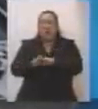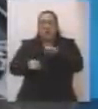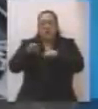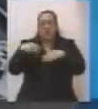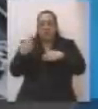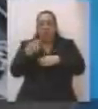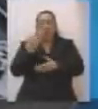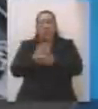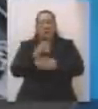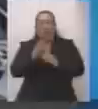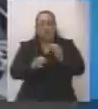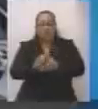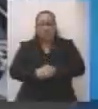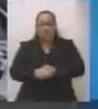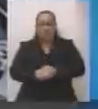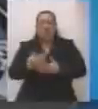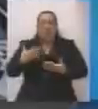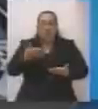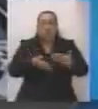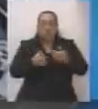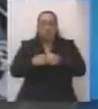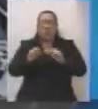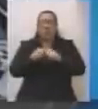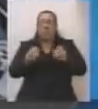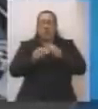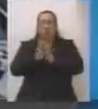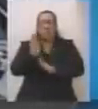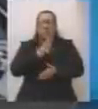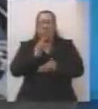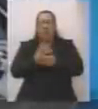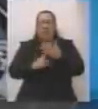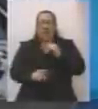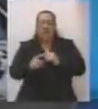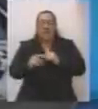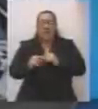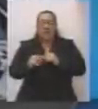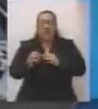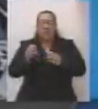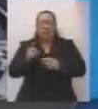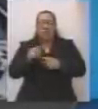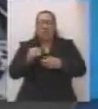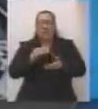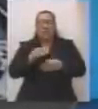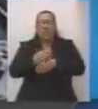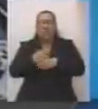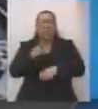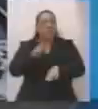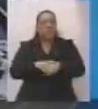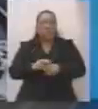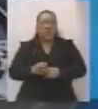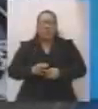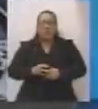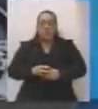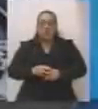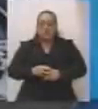de la globalización, contribuyendo a romper o superar las barreras que emergen como una resistencia natural a